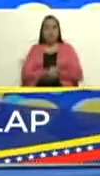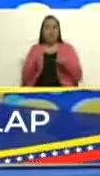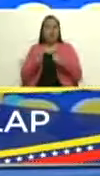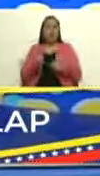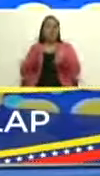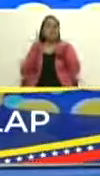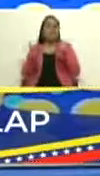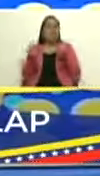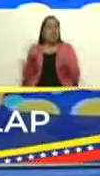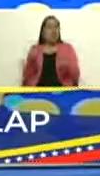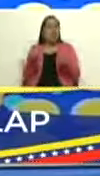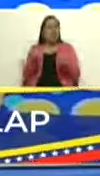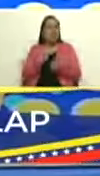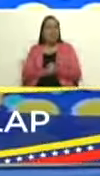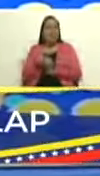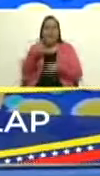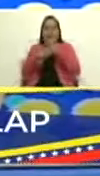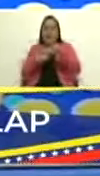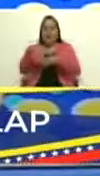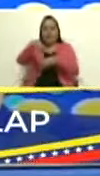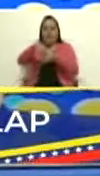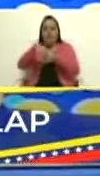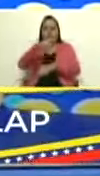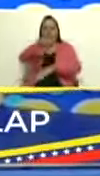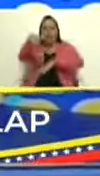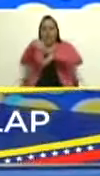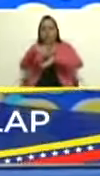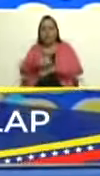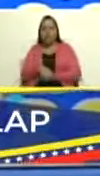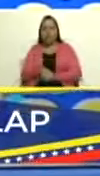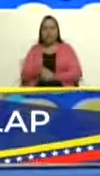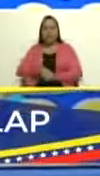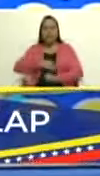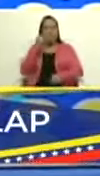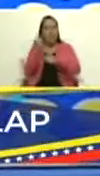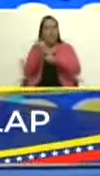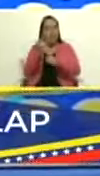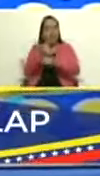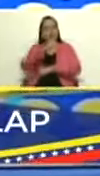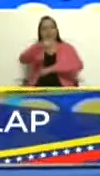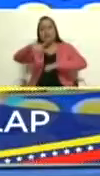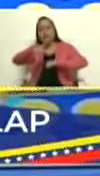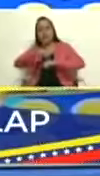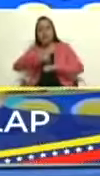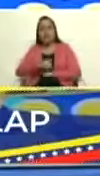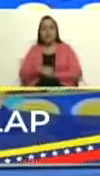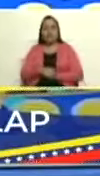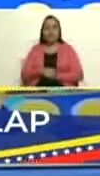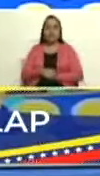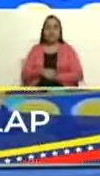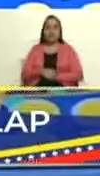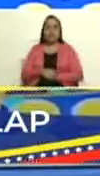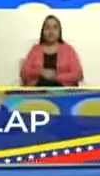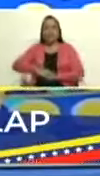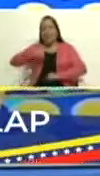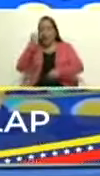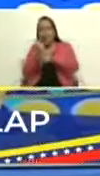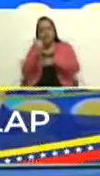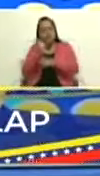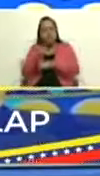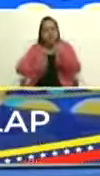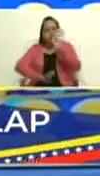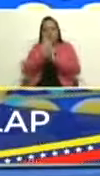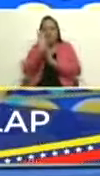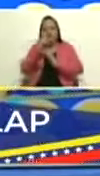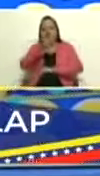nos queda es producción nacional, trabajo nacional. Con trabajo y producción